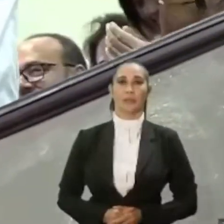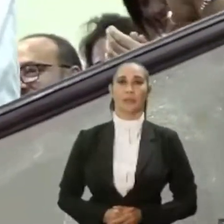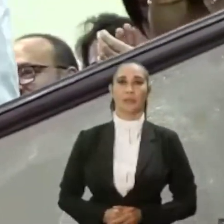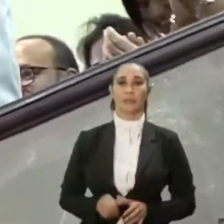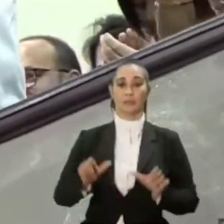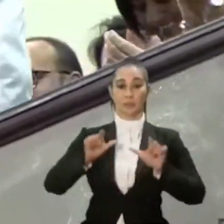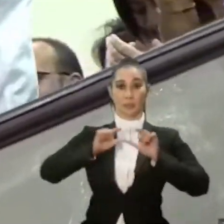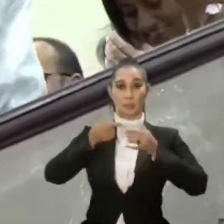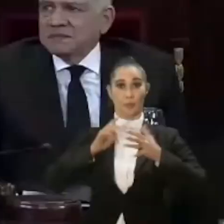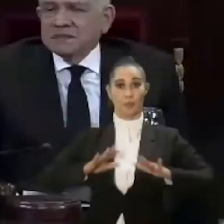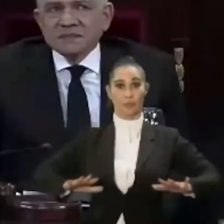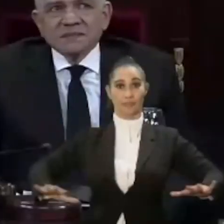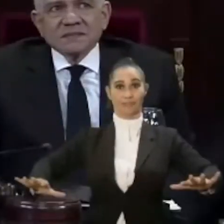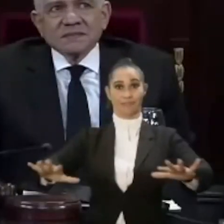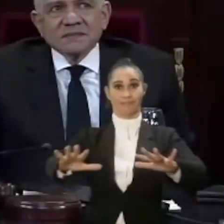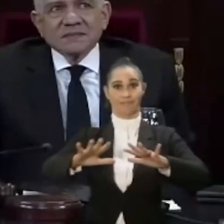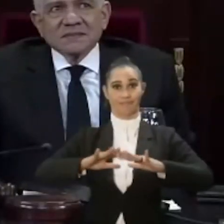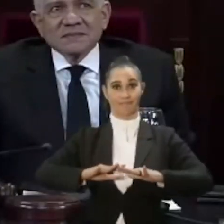Asambleístas,